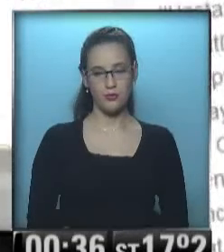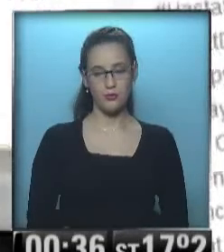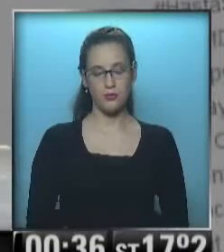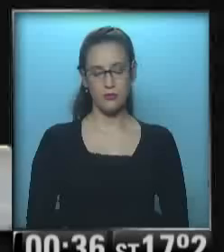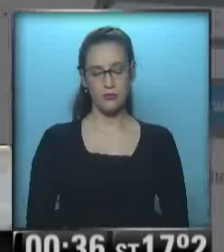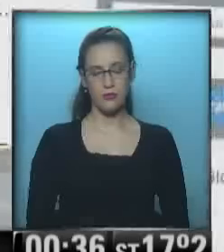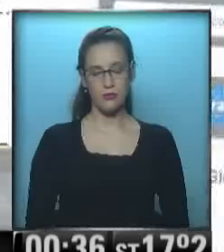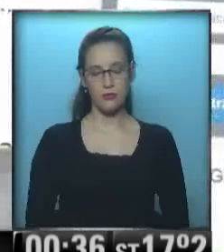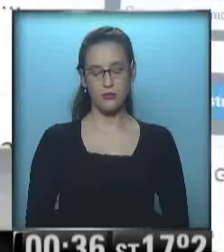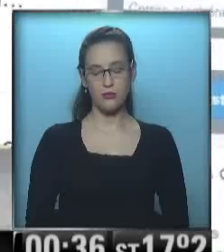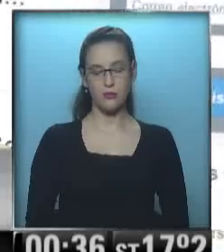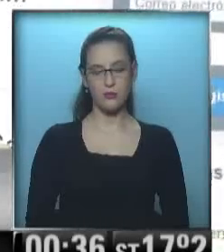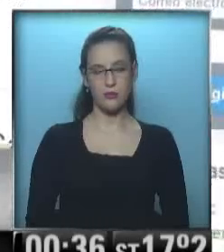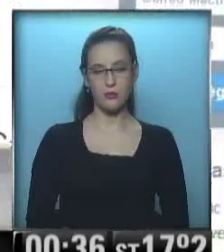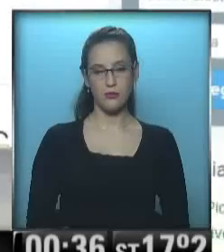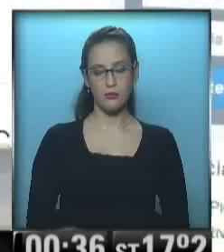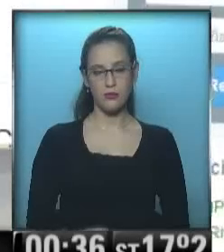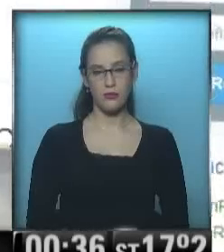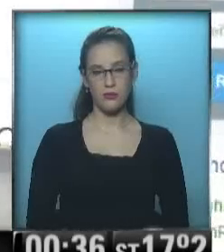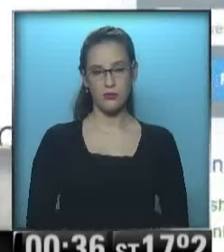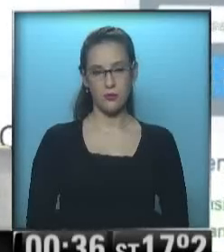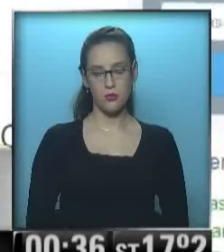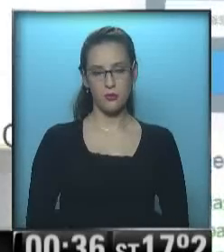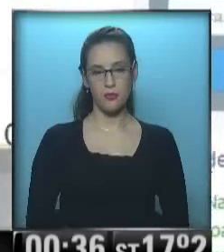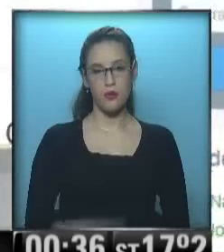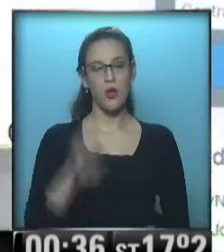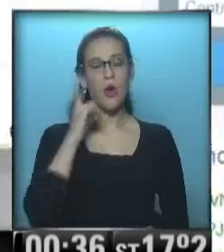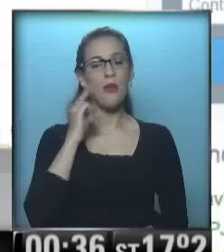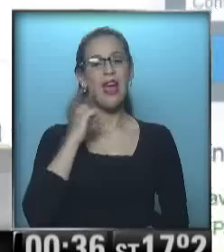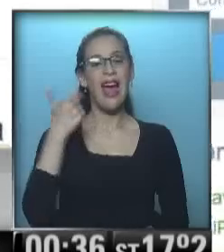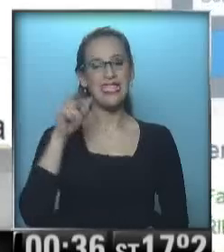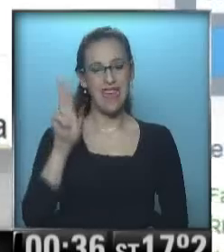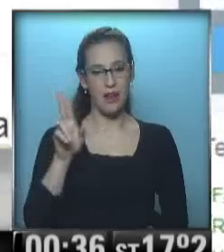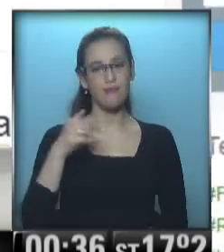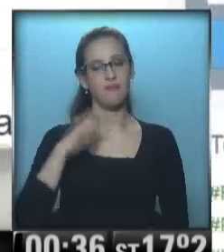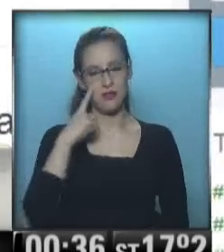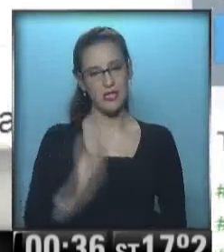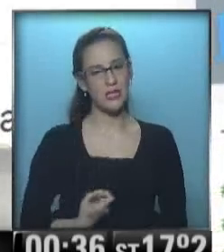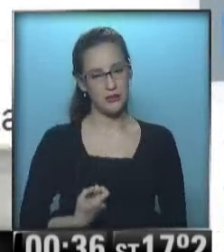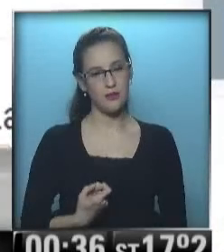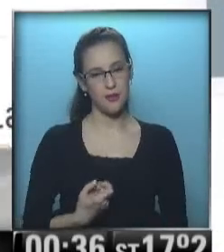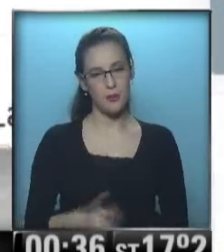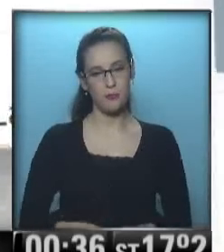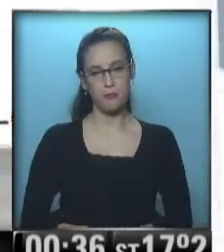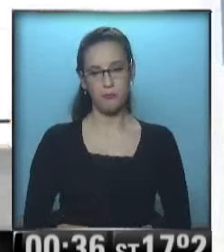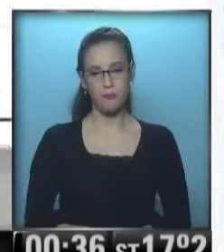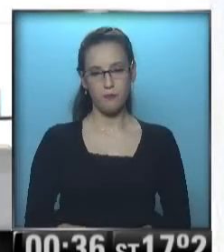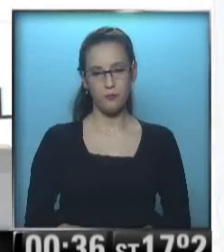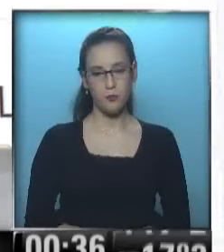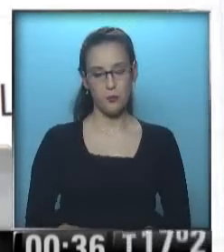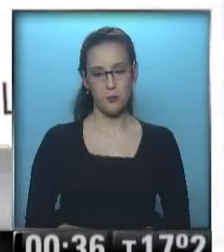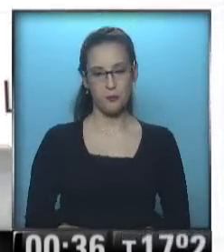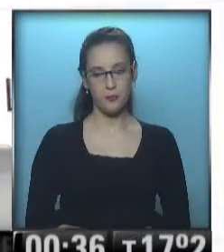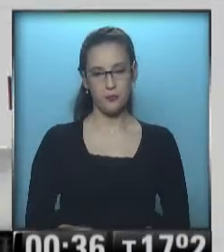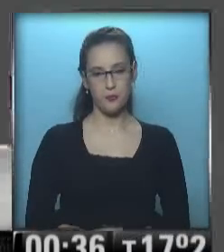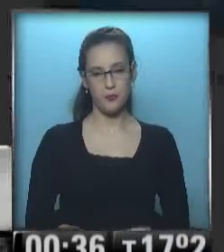bello. Pedro Aznar lo despidió con tristeza. Te abrazo en luz y agradezco a la vida haberte tenido